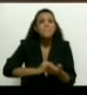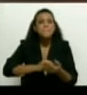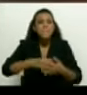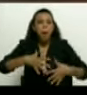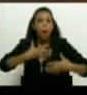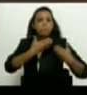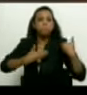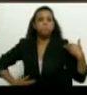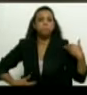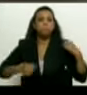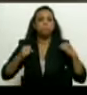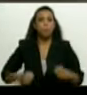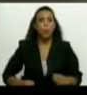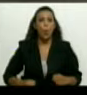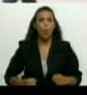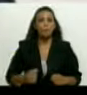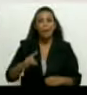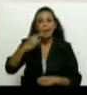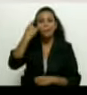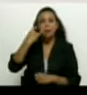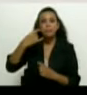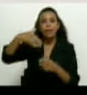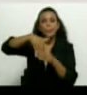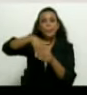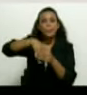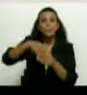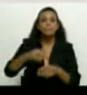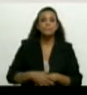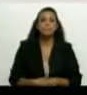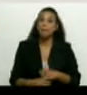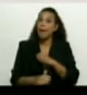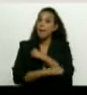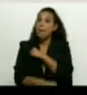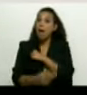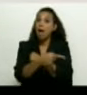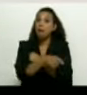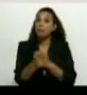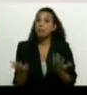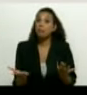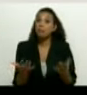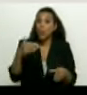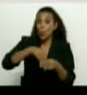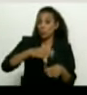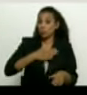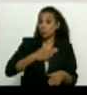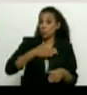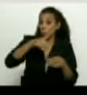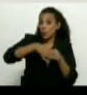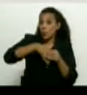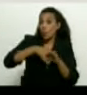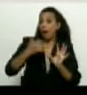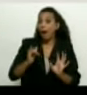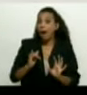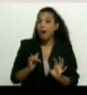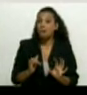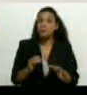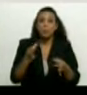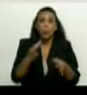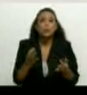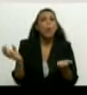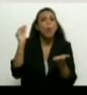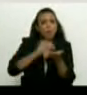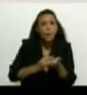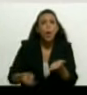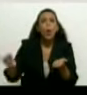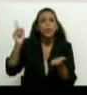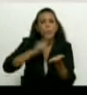poder, engañando a sus partidarios. Es fraude porque si cuando nosotros hacemos elecciones, siempre repasamos las